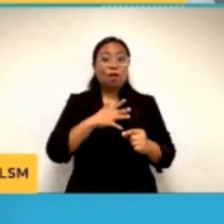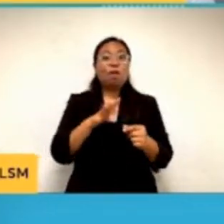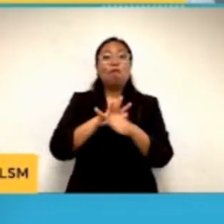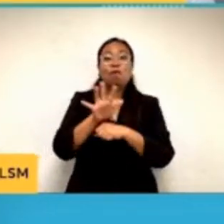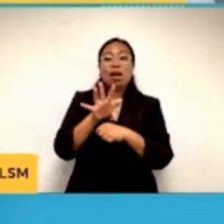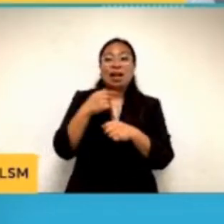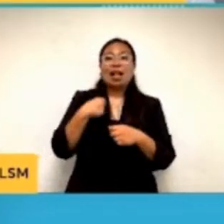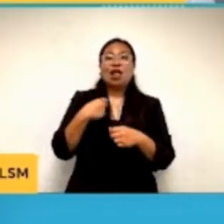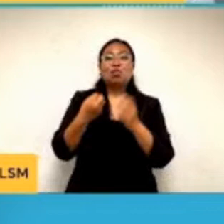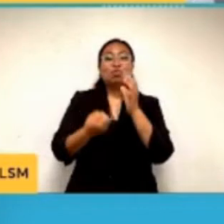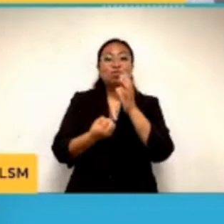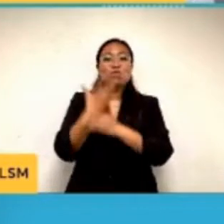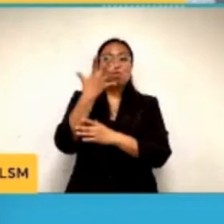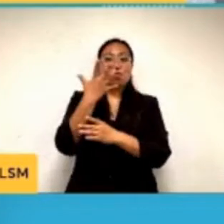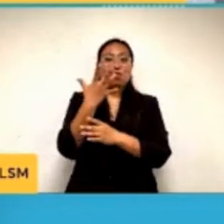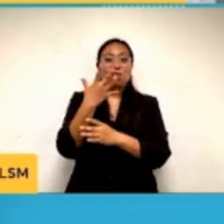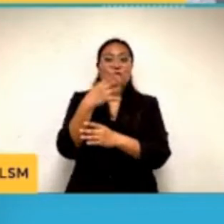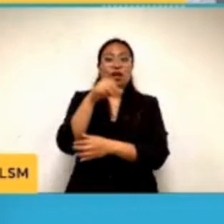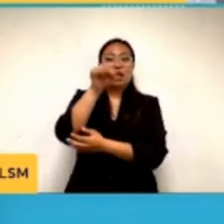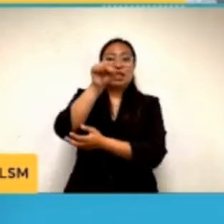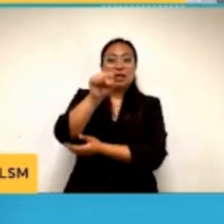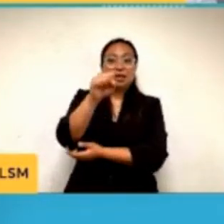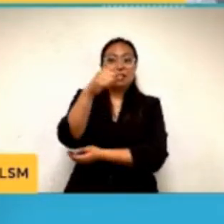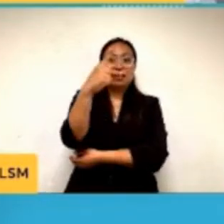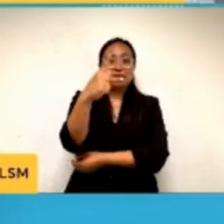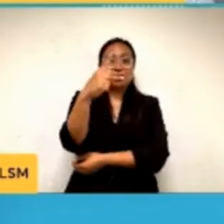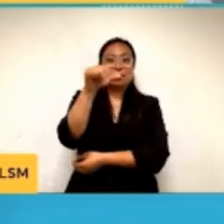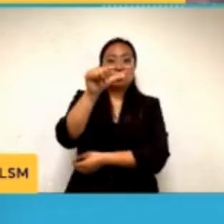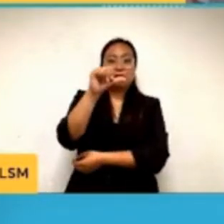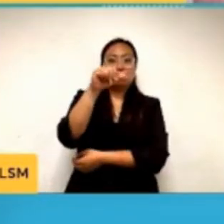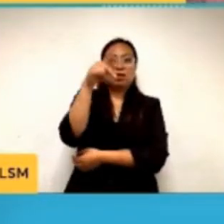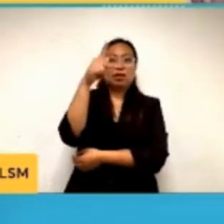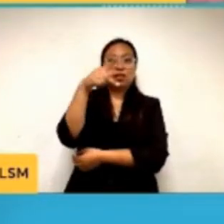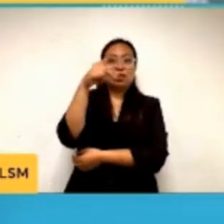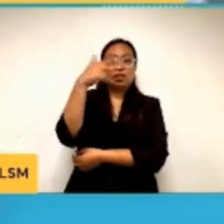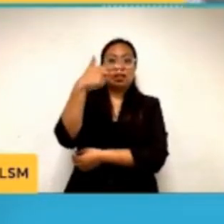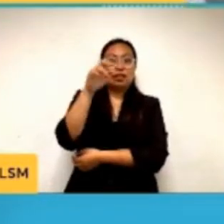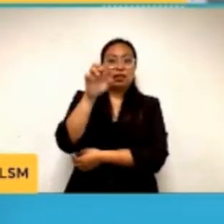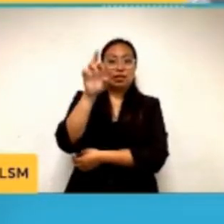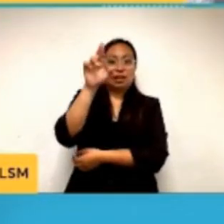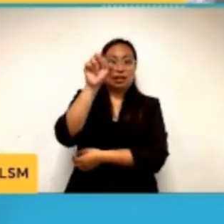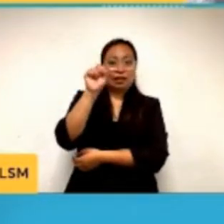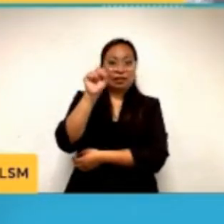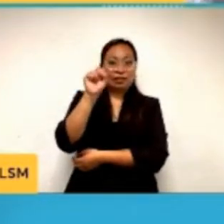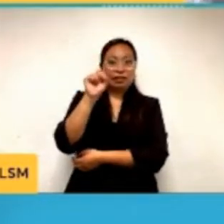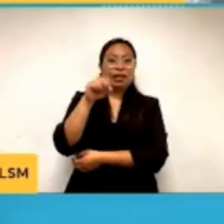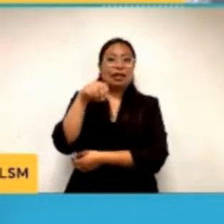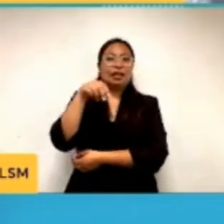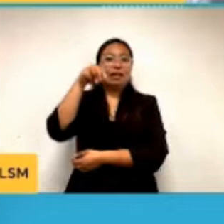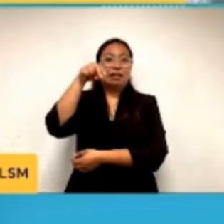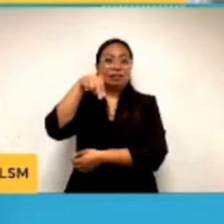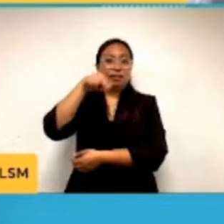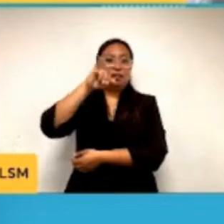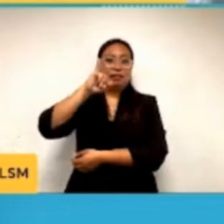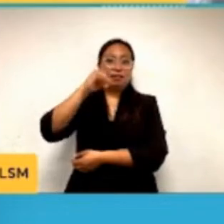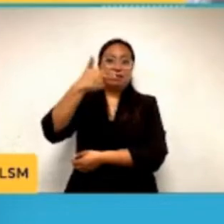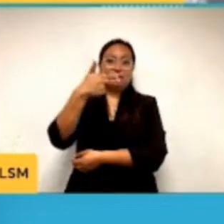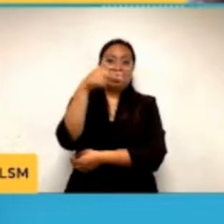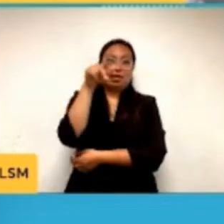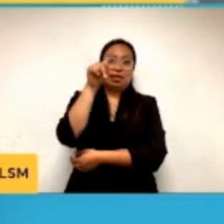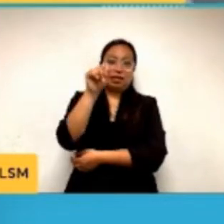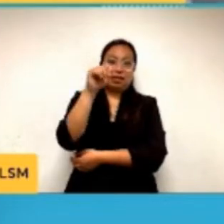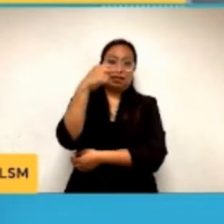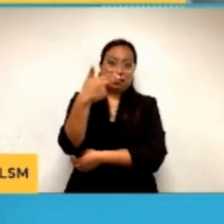Surgió como una comunidad, Speaker Nights, que probablemente, ojalá que hayas escuchado sobre ella. Empezamos haciendo